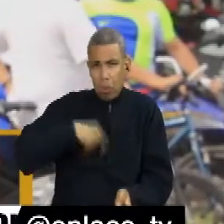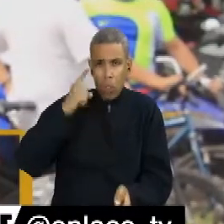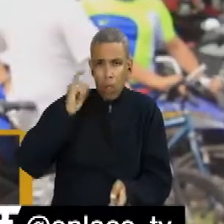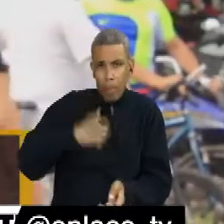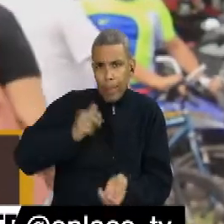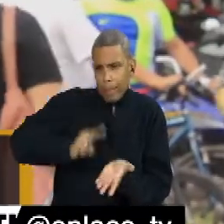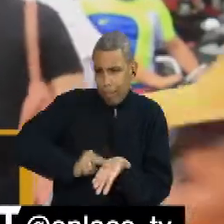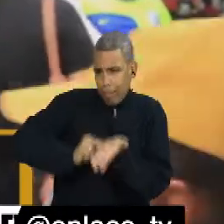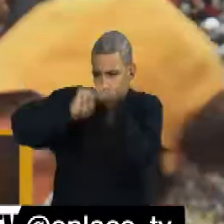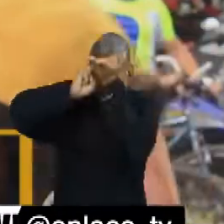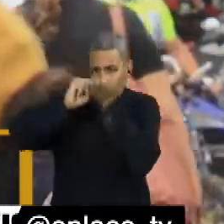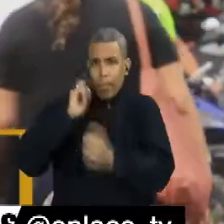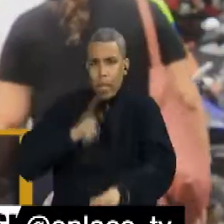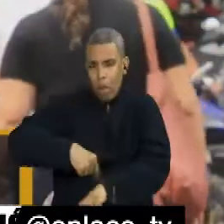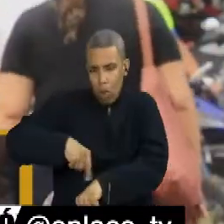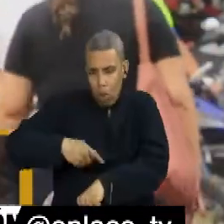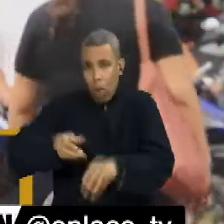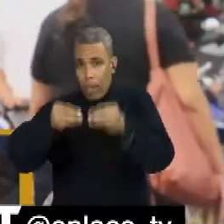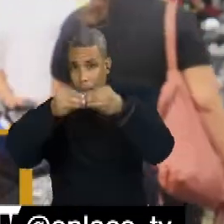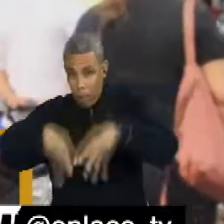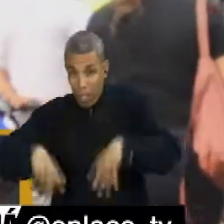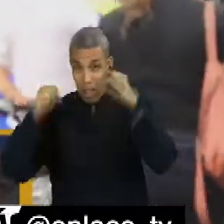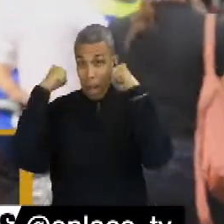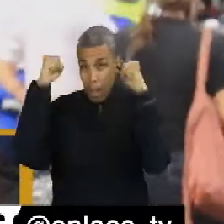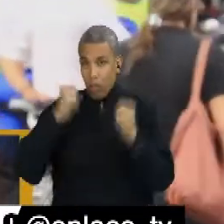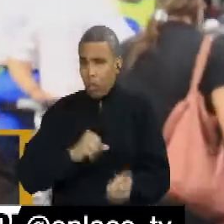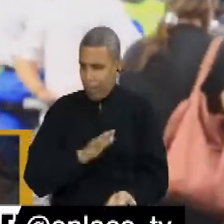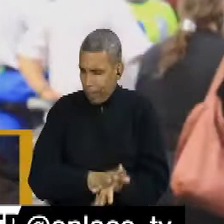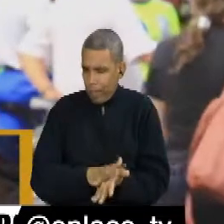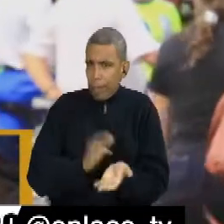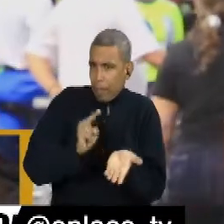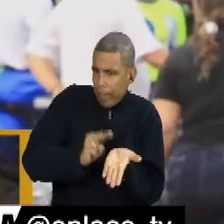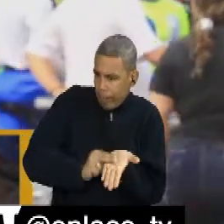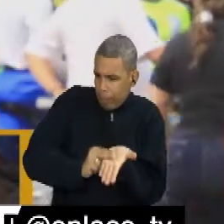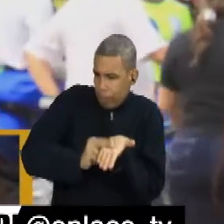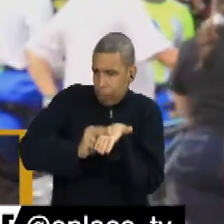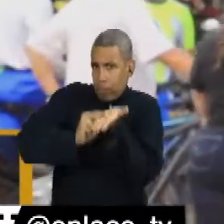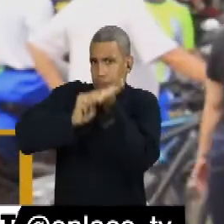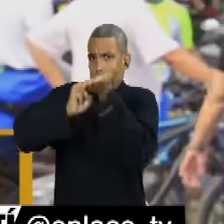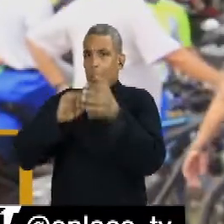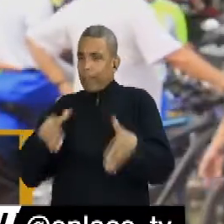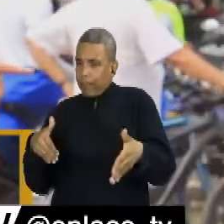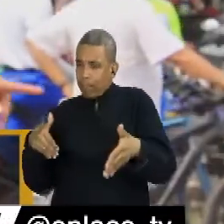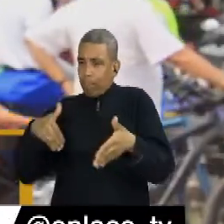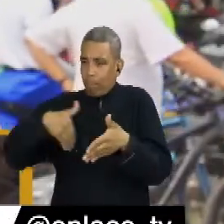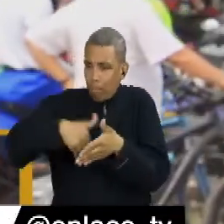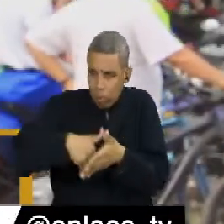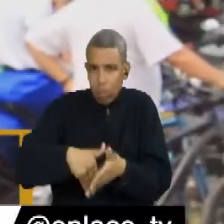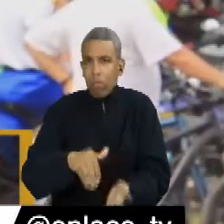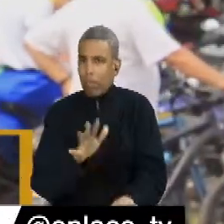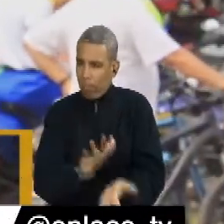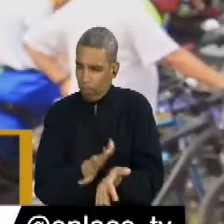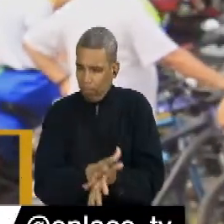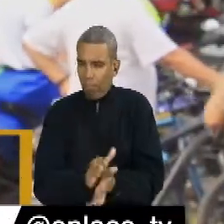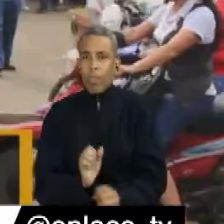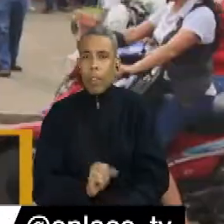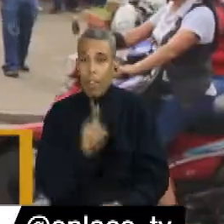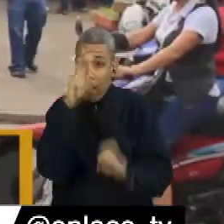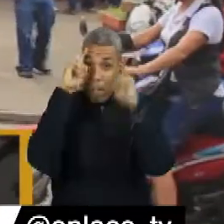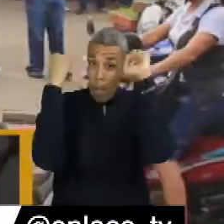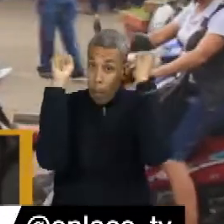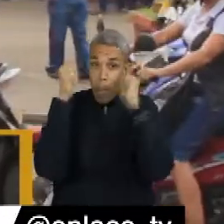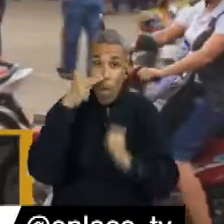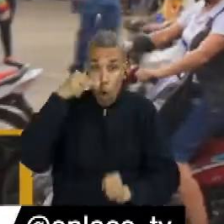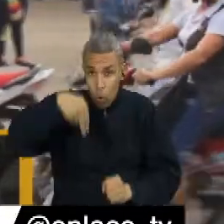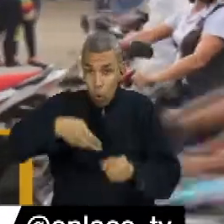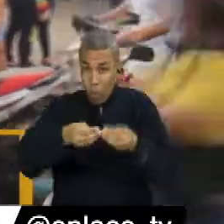se den. Y eso quiere decir que vamos a cumplirle a los estudiantes nuestros, ¿cierto?, con las recuperaciones de los tiempos. La